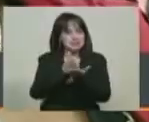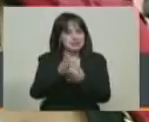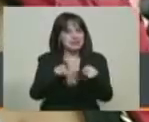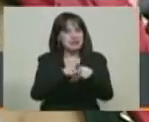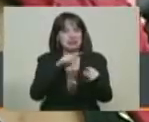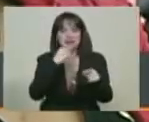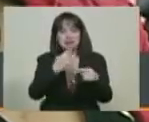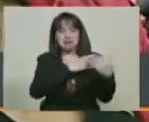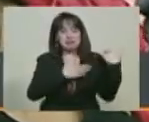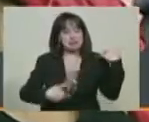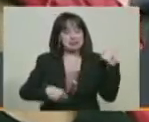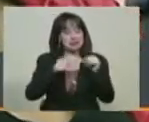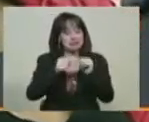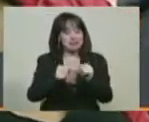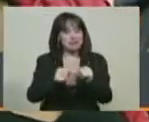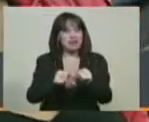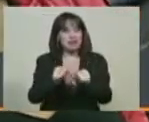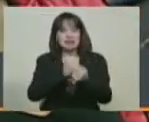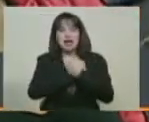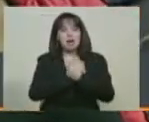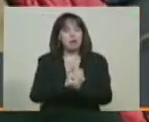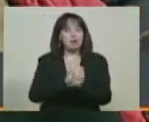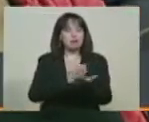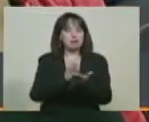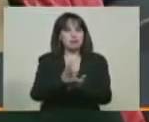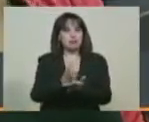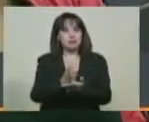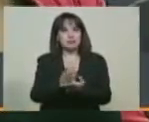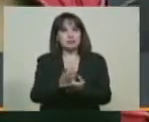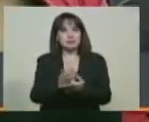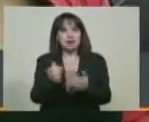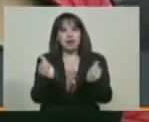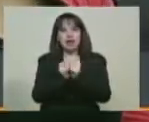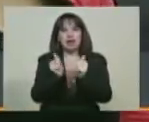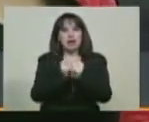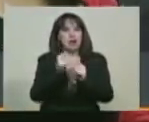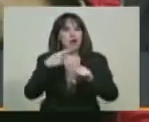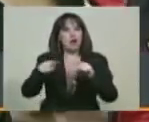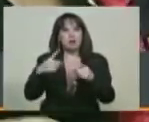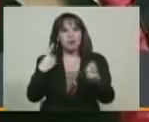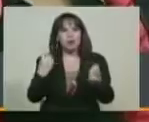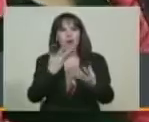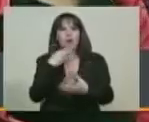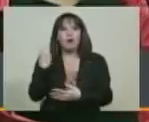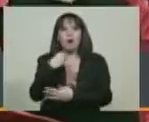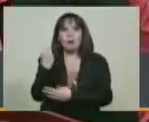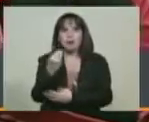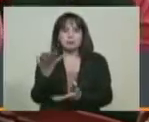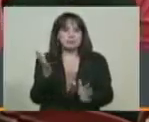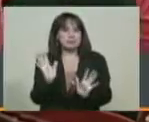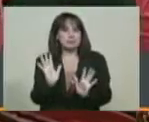Presidente lo fijó, amplitud amorosa. Se empató con una joven de la juventud comunista, seguro.